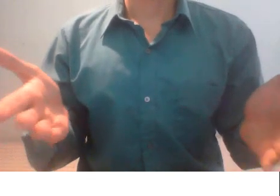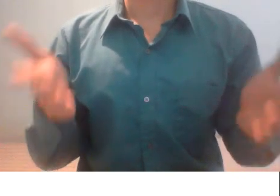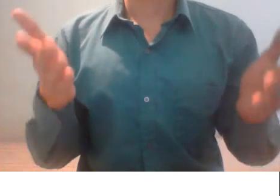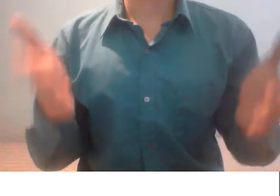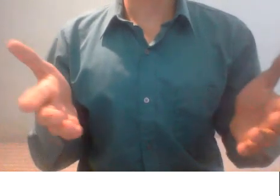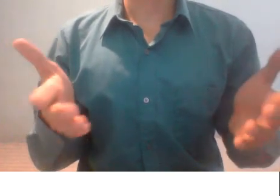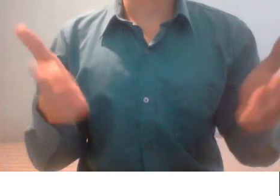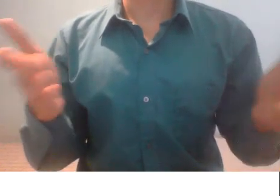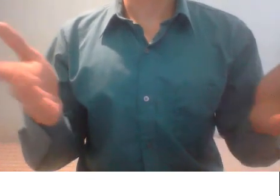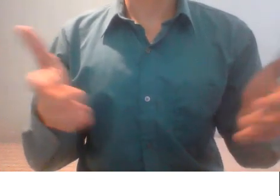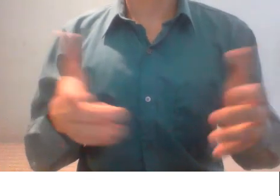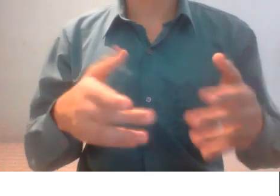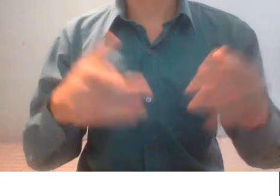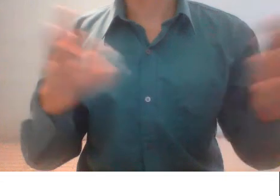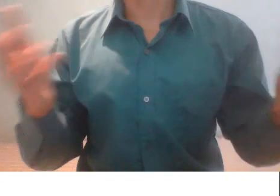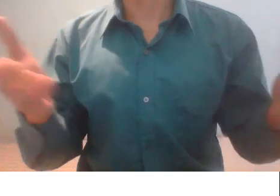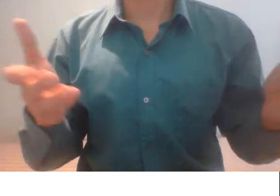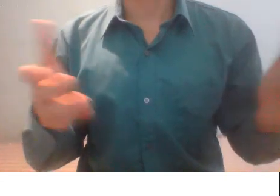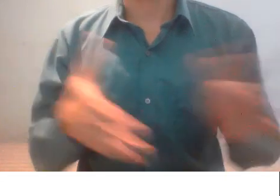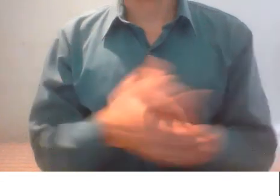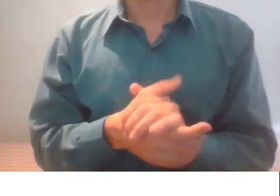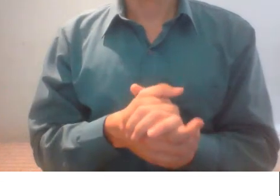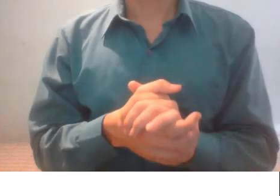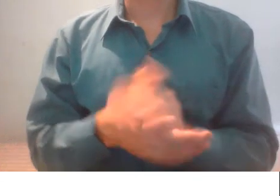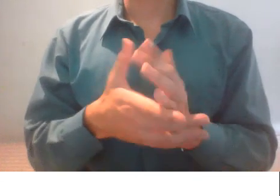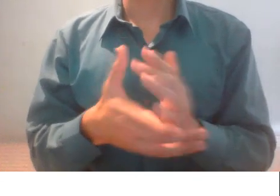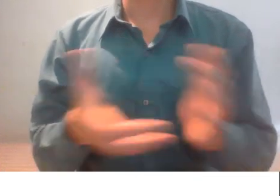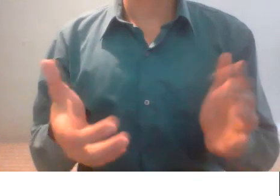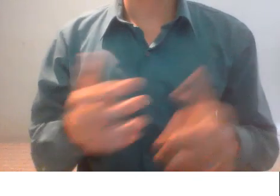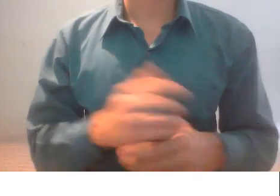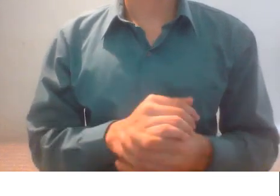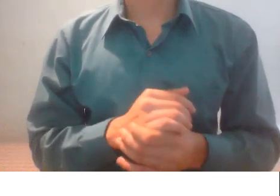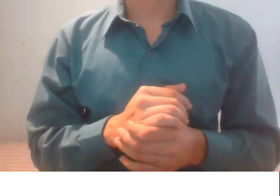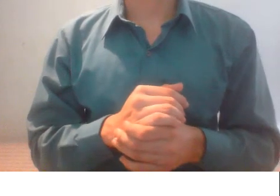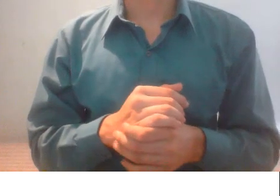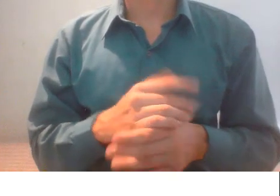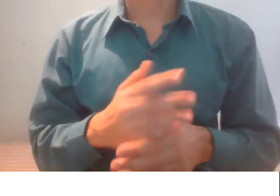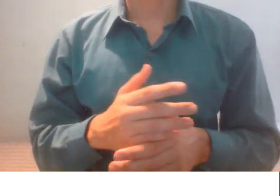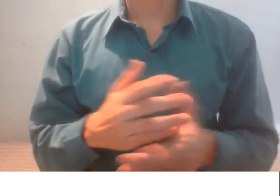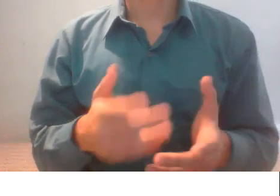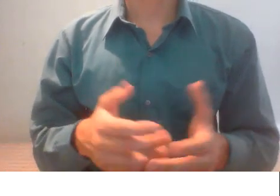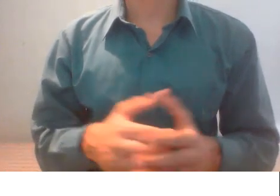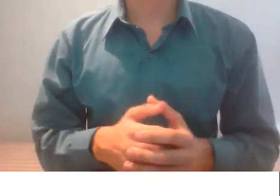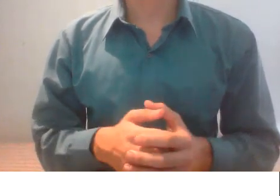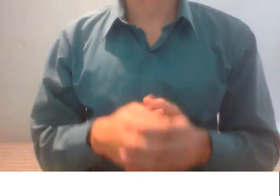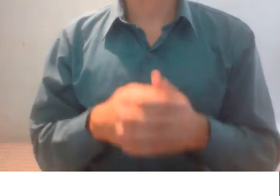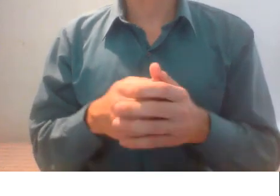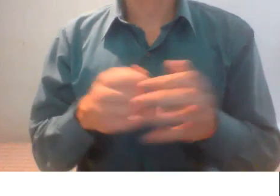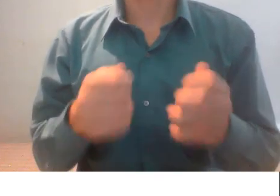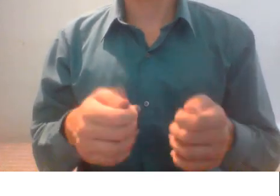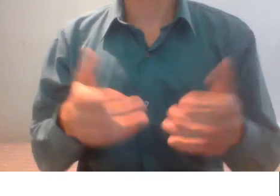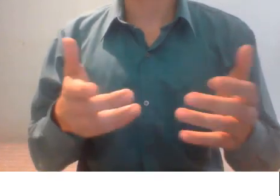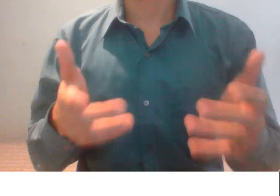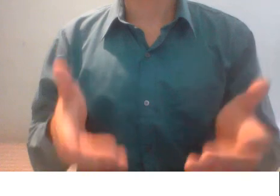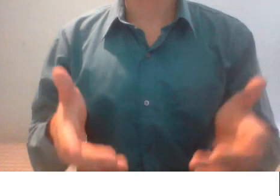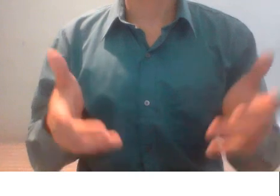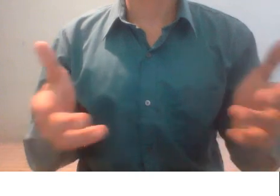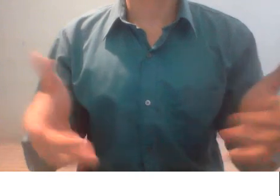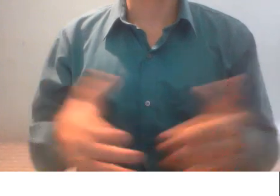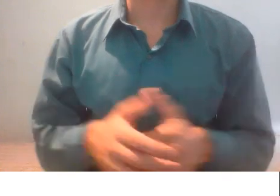ley. Sea complicada, sea dura, pues así es la vida. Y bueno, en general no me queda nada más que decir, más que si esta información les agradó, me pueden dejar un like, un